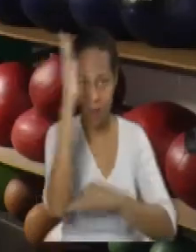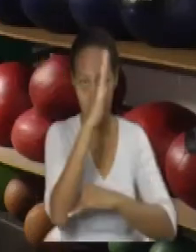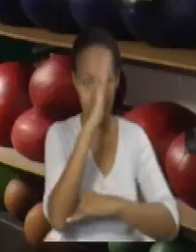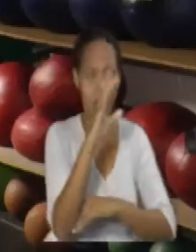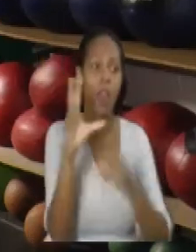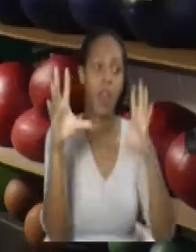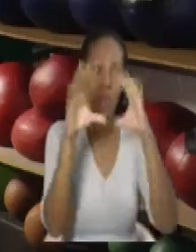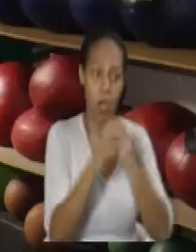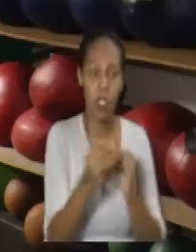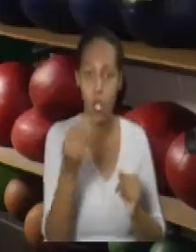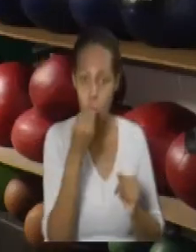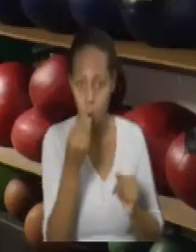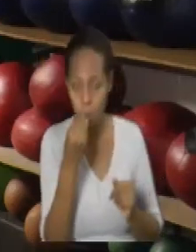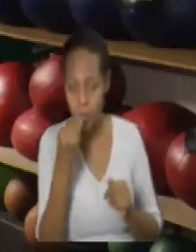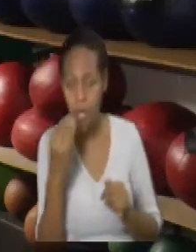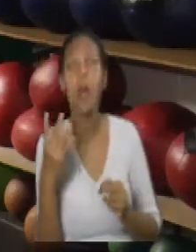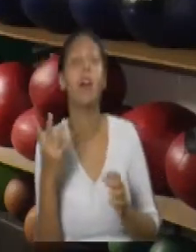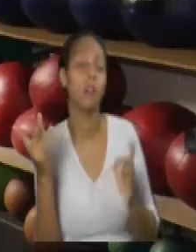los dulces,